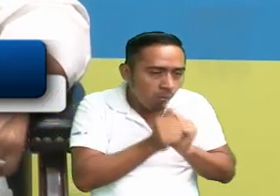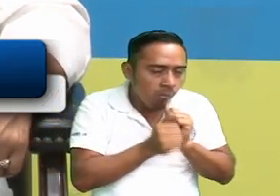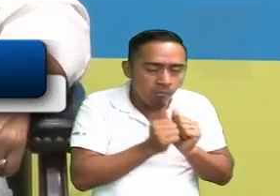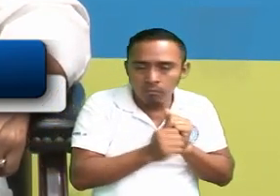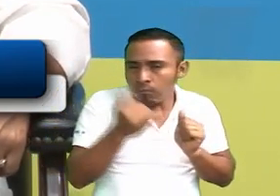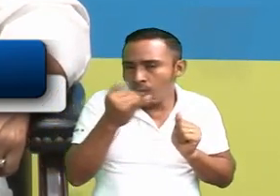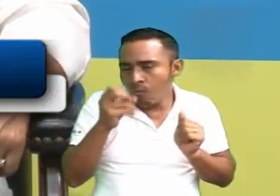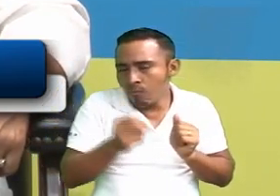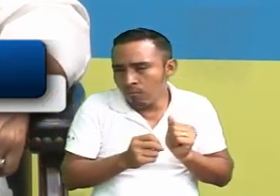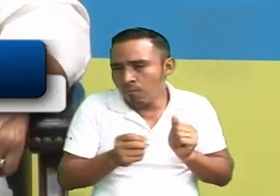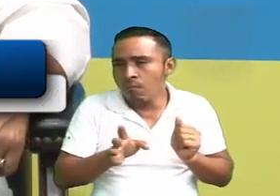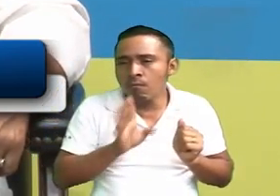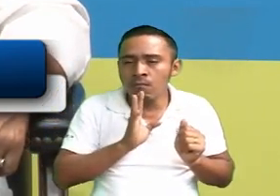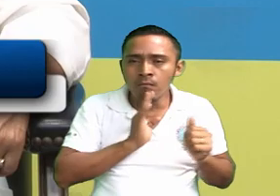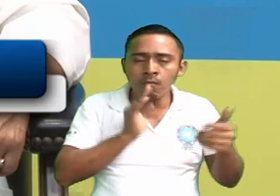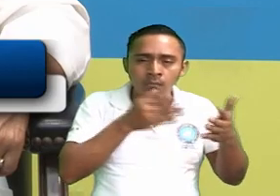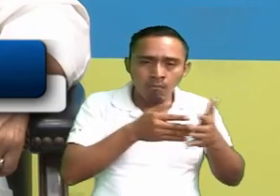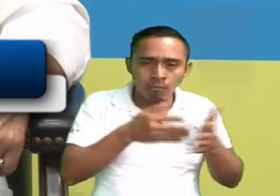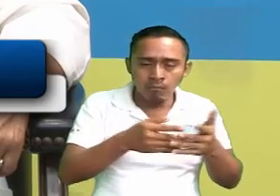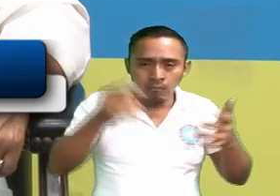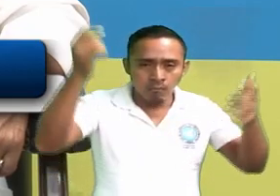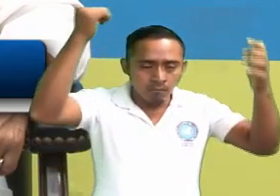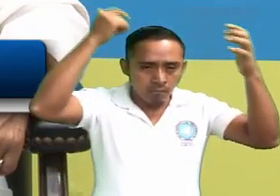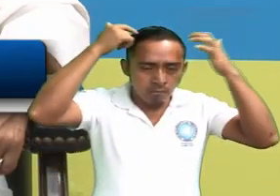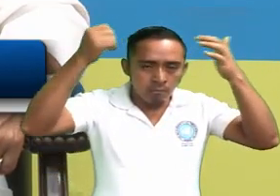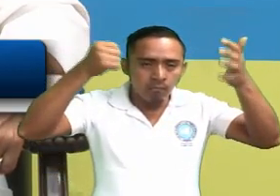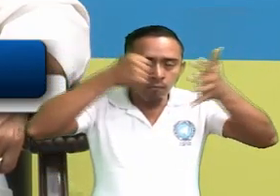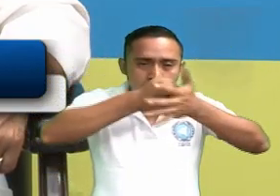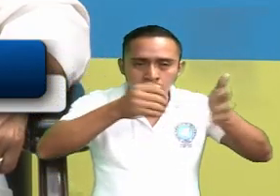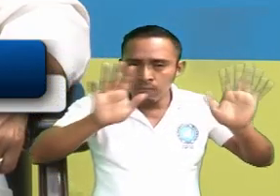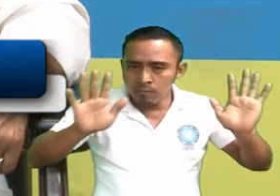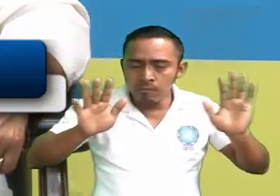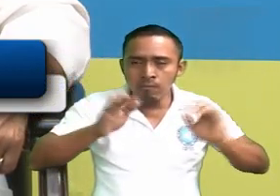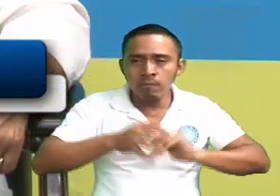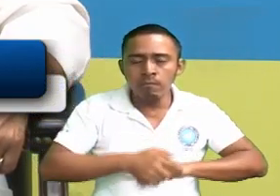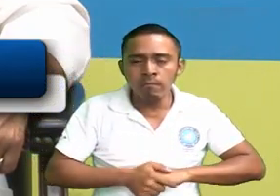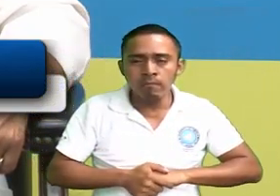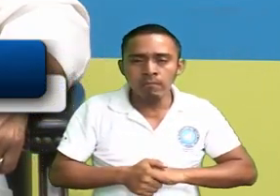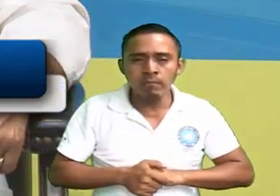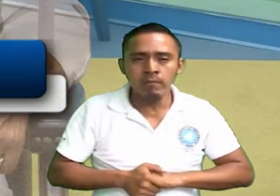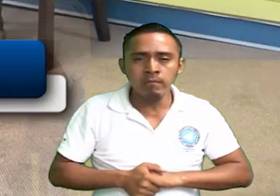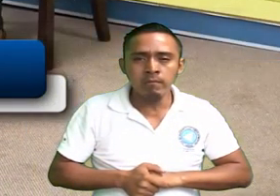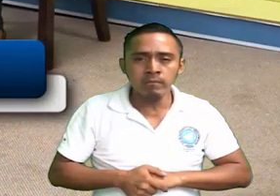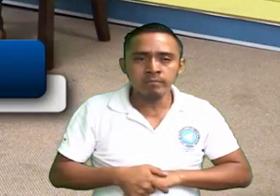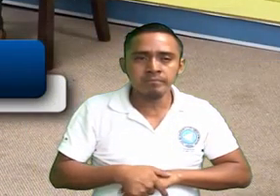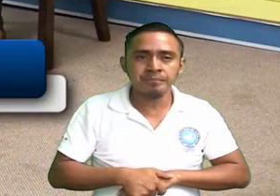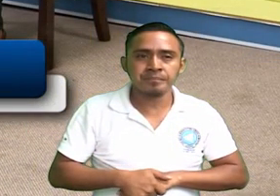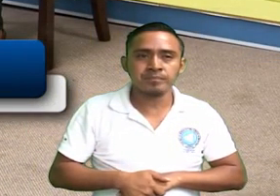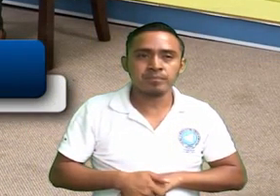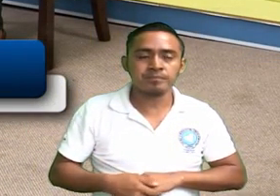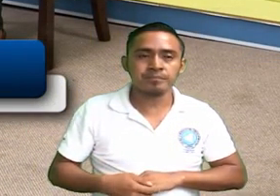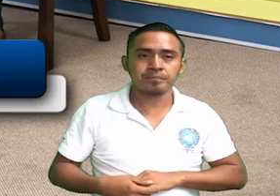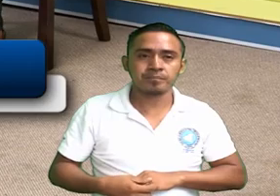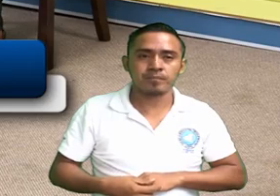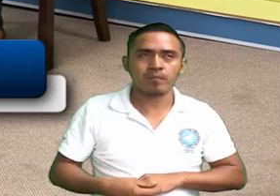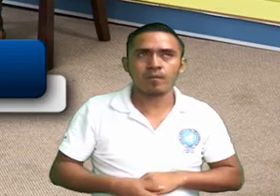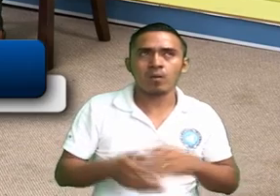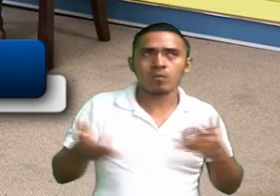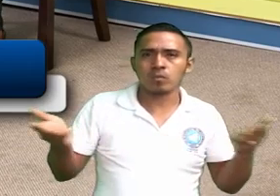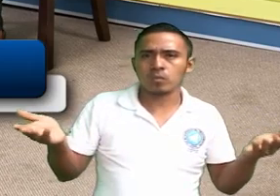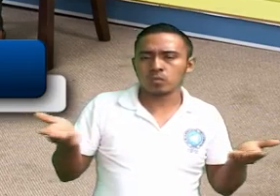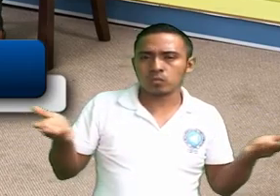Ya empezamos a mandarlo con el neurólogo para hacerle un chequeo médico, a ver si